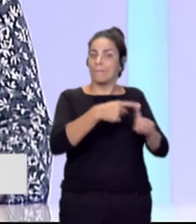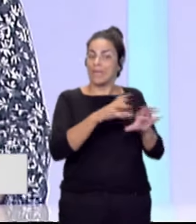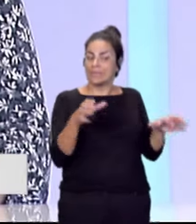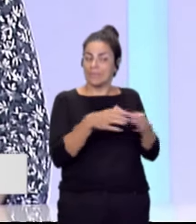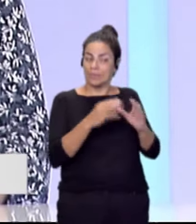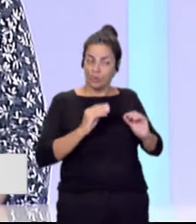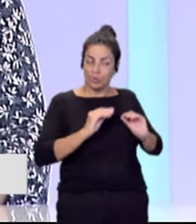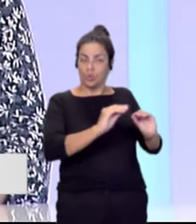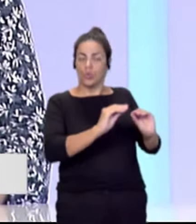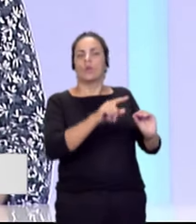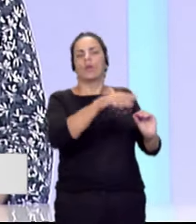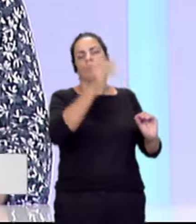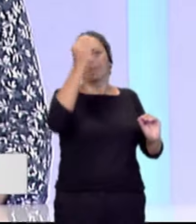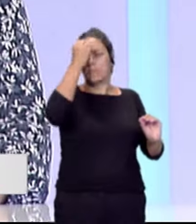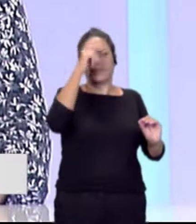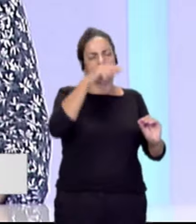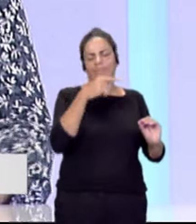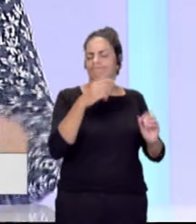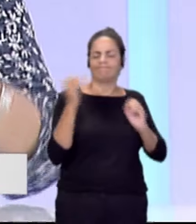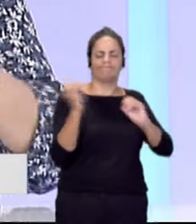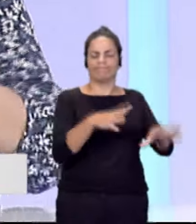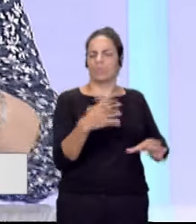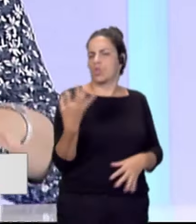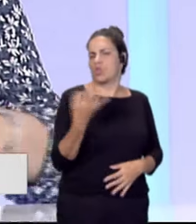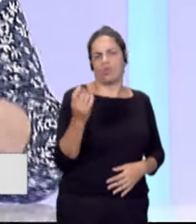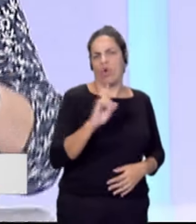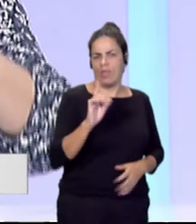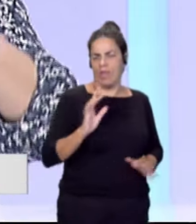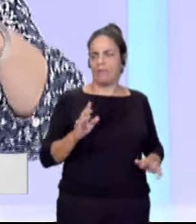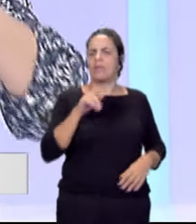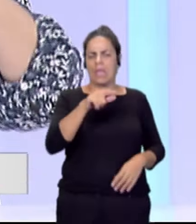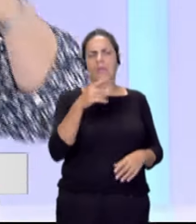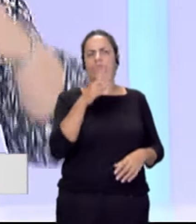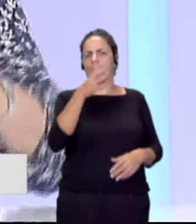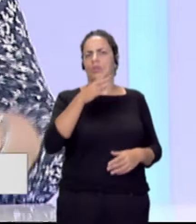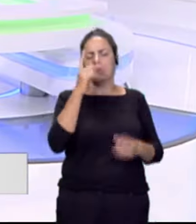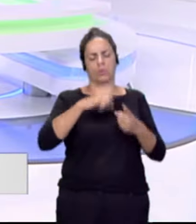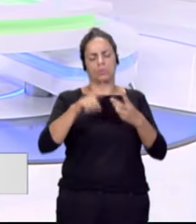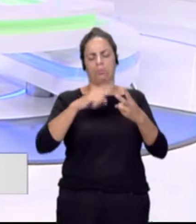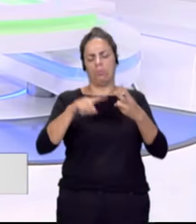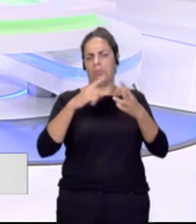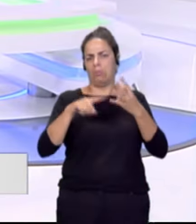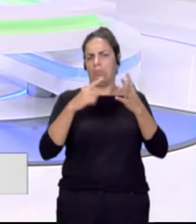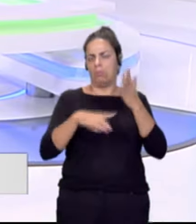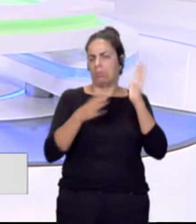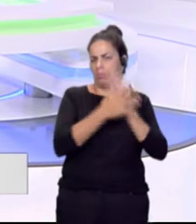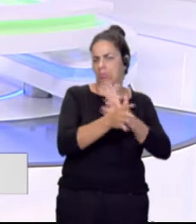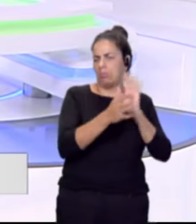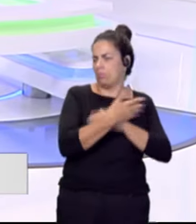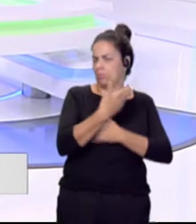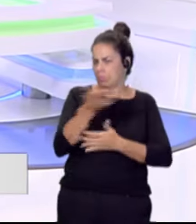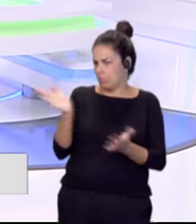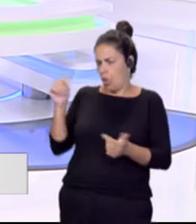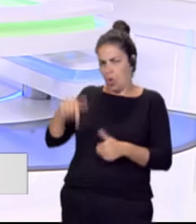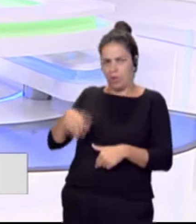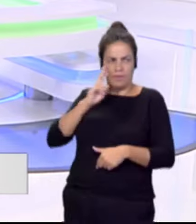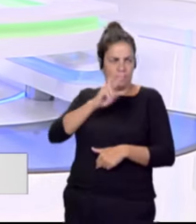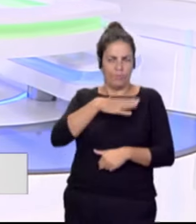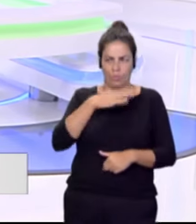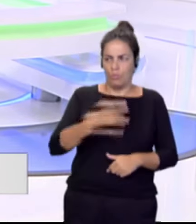y su equipo, que no lo debían hacer. Dio una serie de razones, que bueno, la gente lo puede leer perfectamente hoy, si los